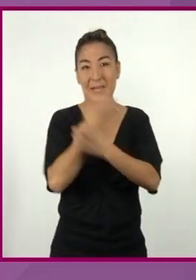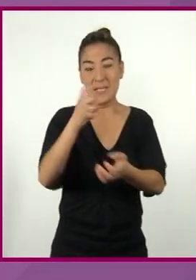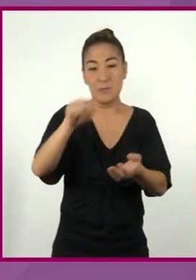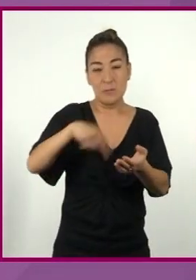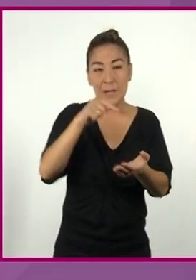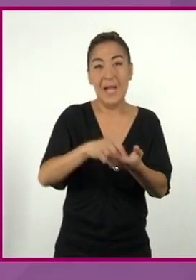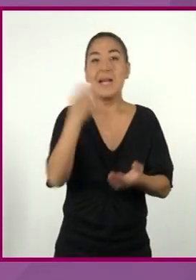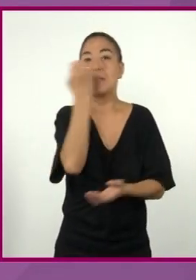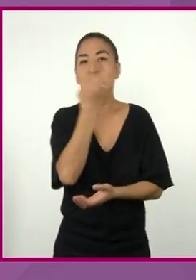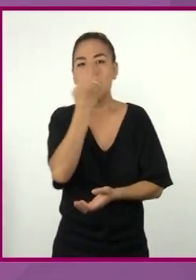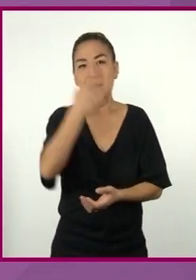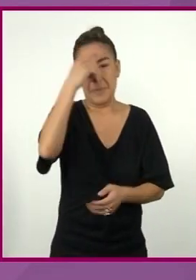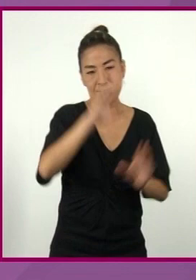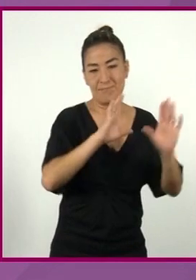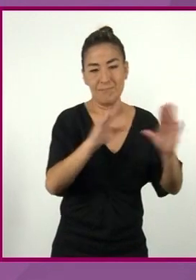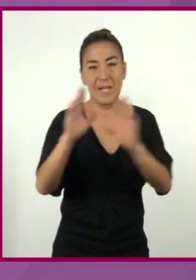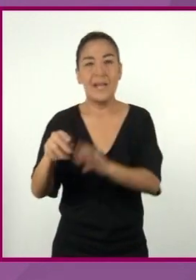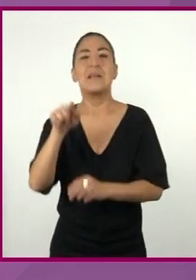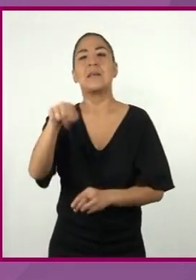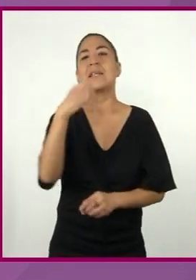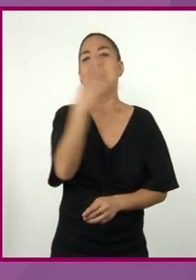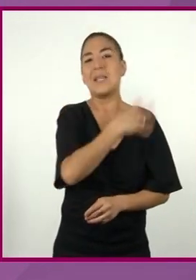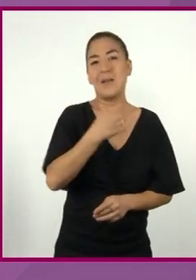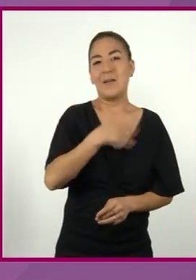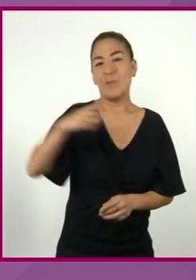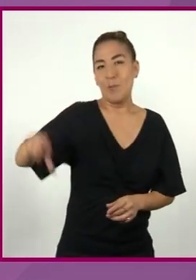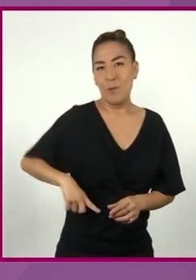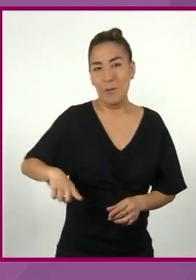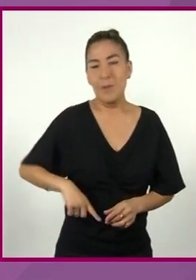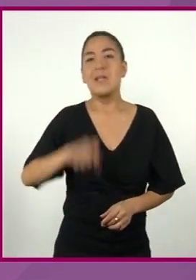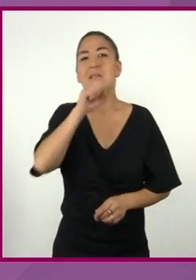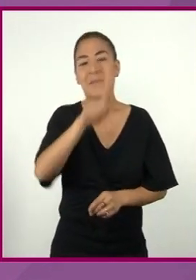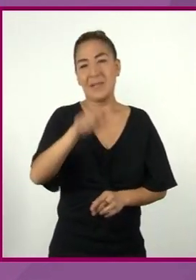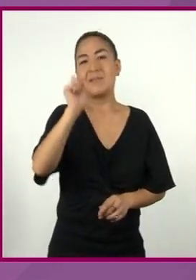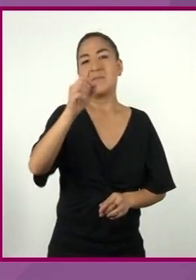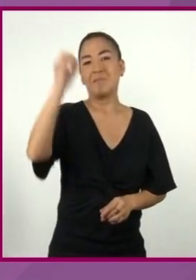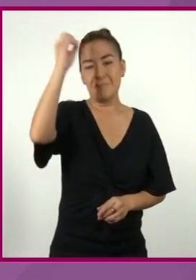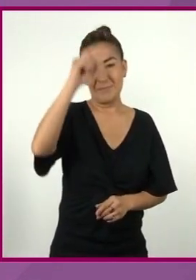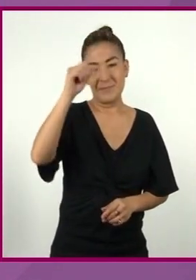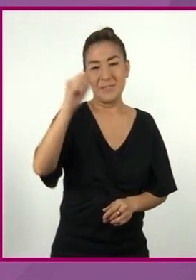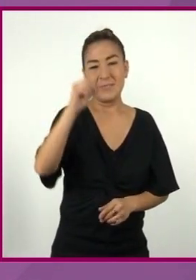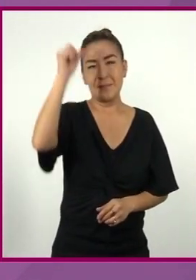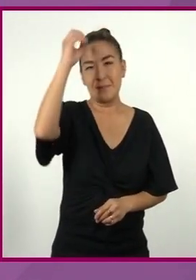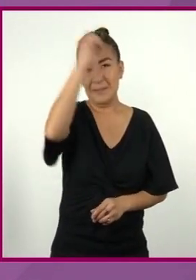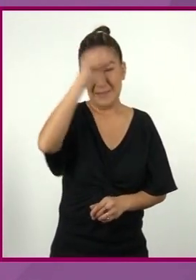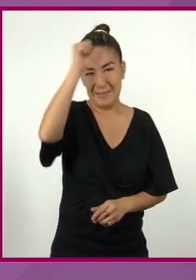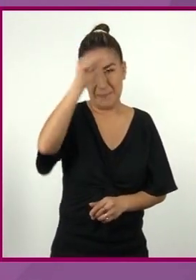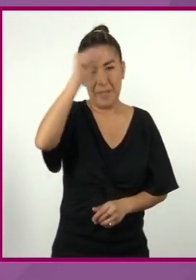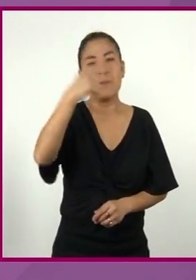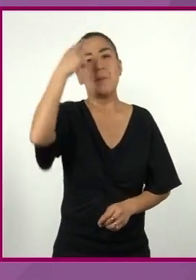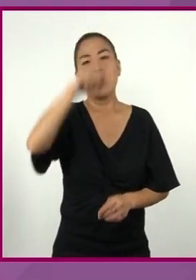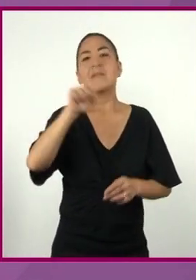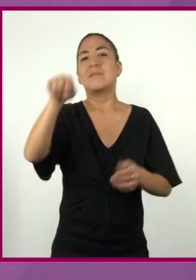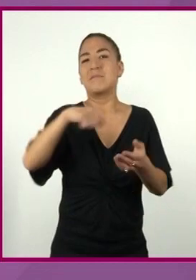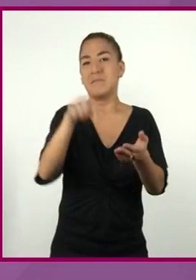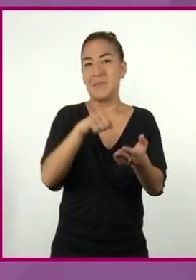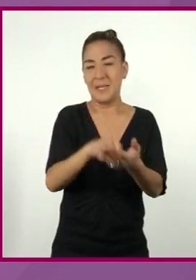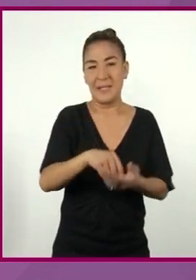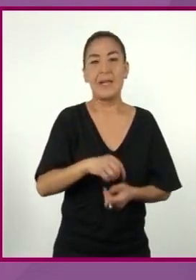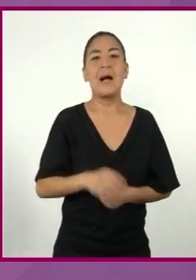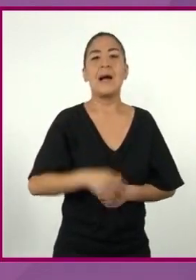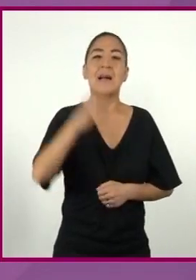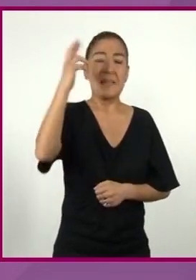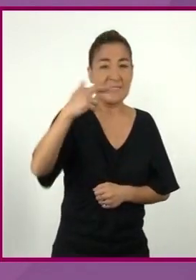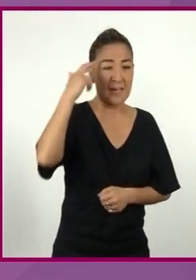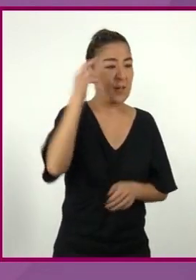o escuelas estudiaban los hijos de los gobernantes y sacerdotes de todo el mundo mexica. Nezahualcóyotl se convirtió en un rey poco común,